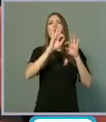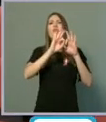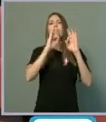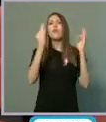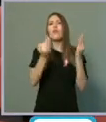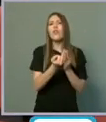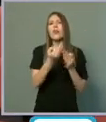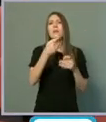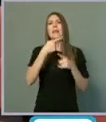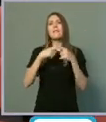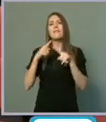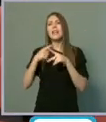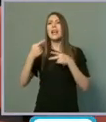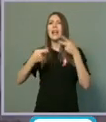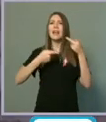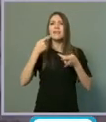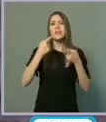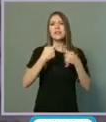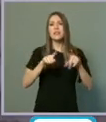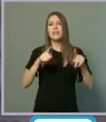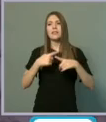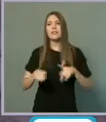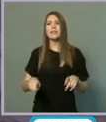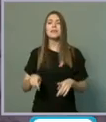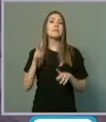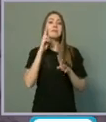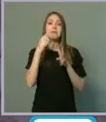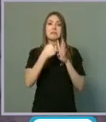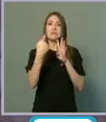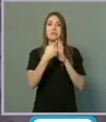Revisen cualquiera de estos. de Segundo estos. de Chomón, Carlos Saura, Fernando Trueba, Alex de la